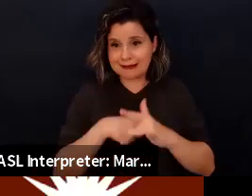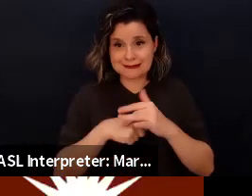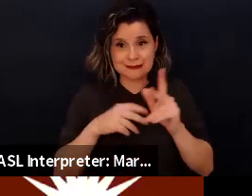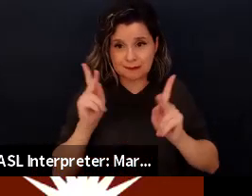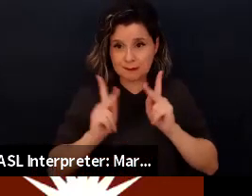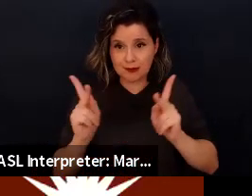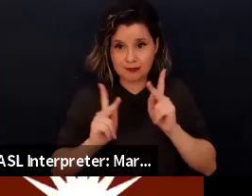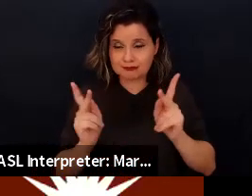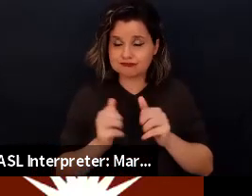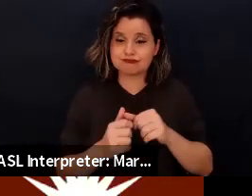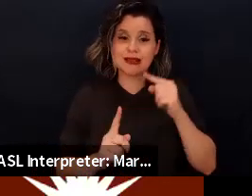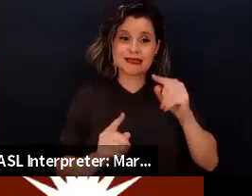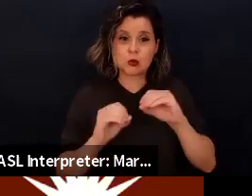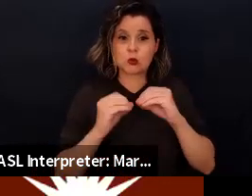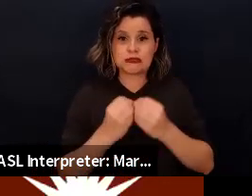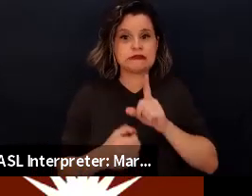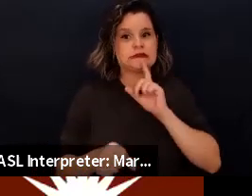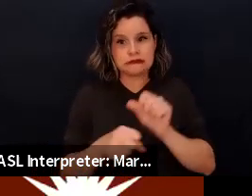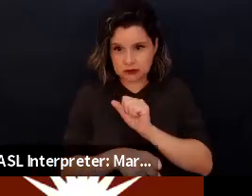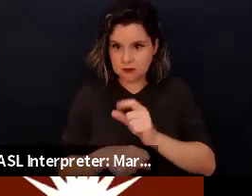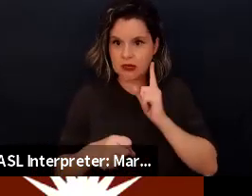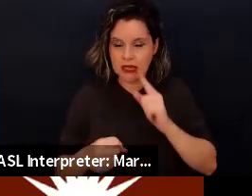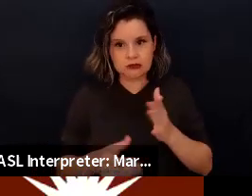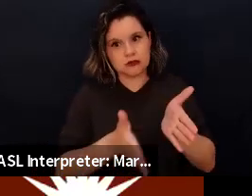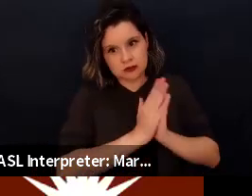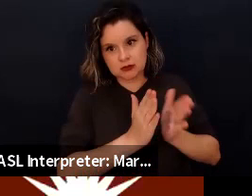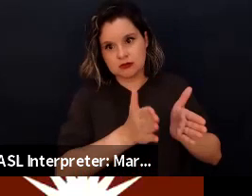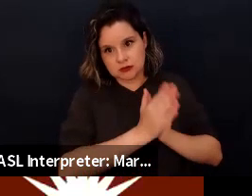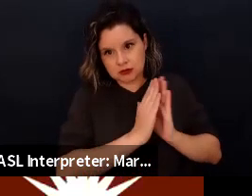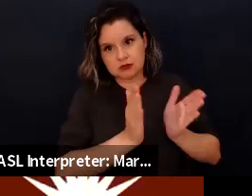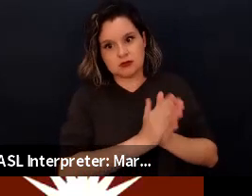público. Esta organización realmente tiene que pedir, y no están